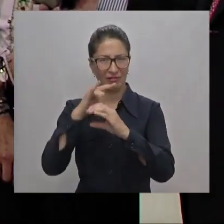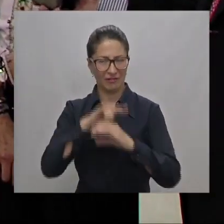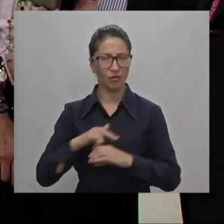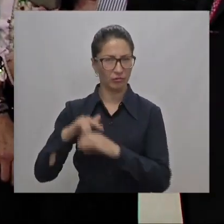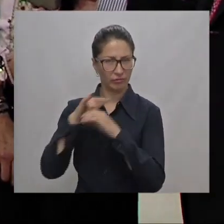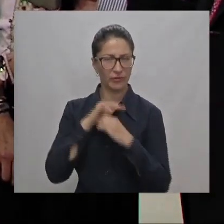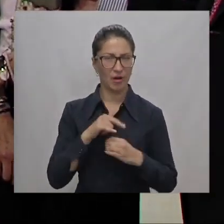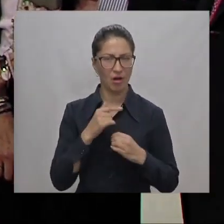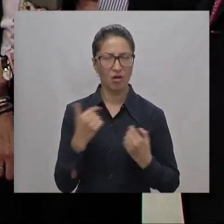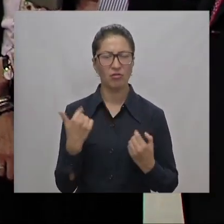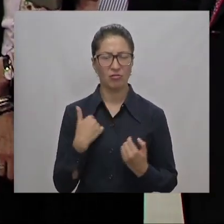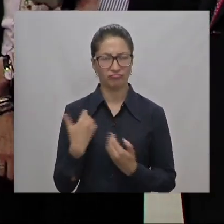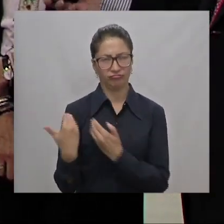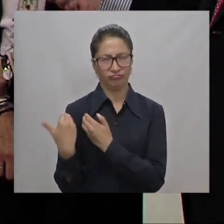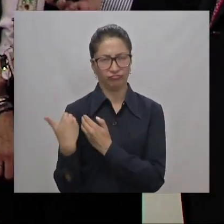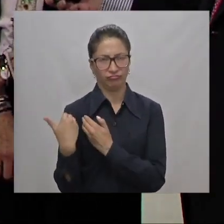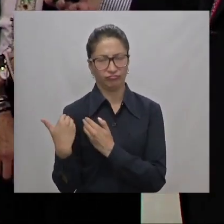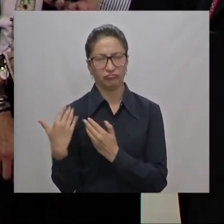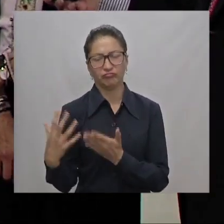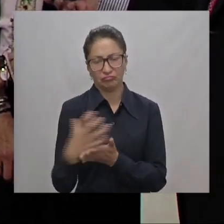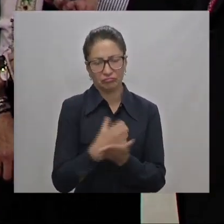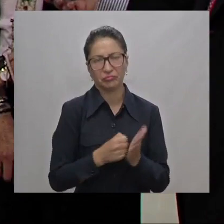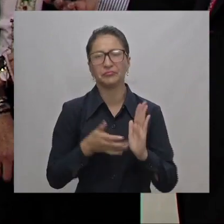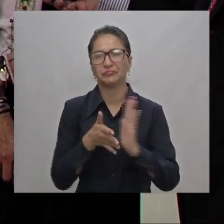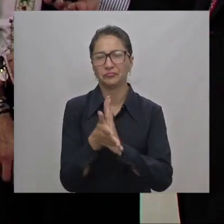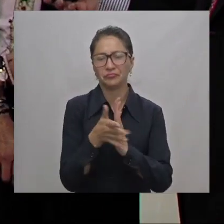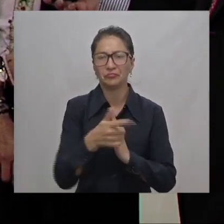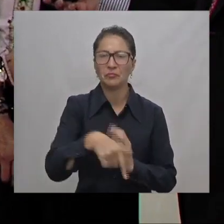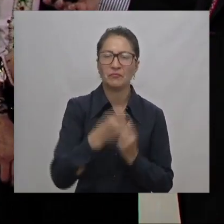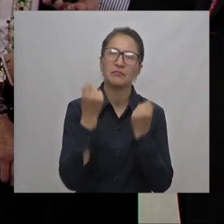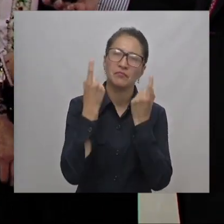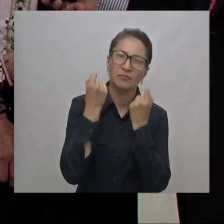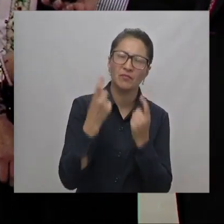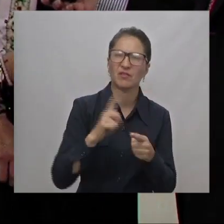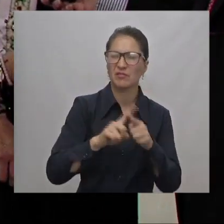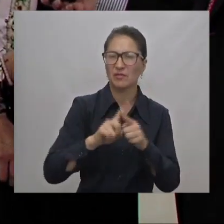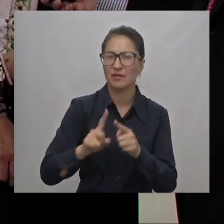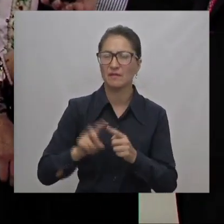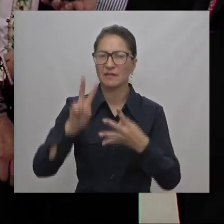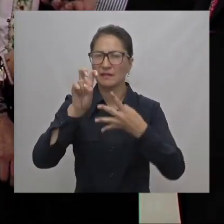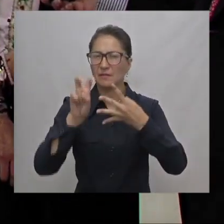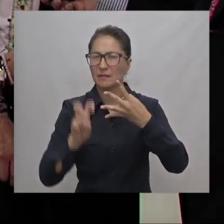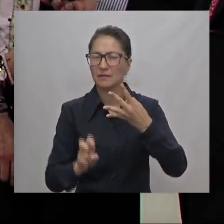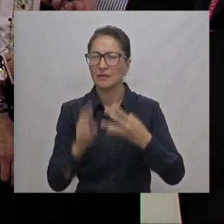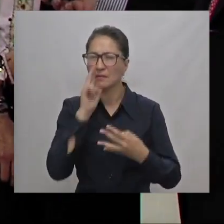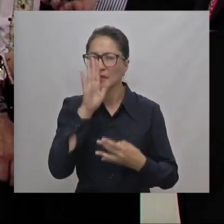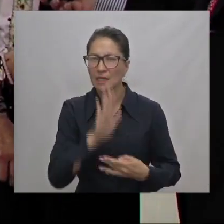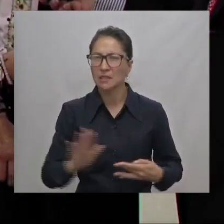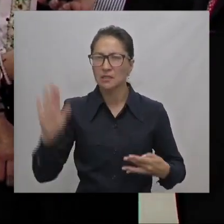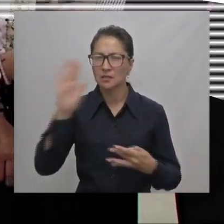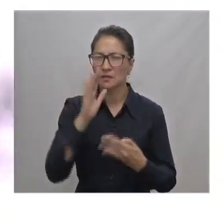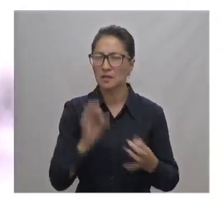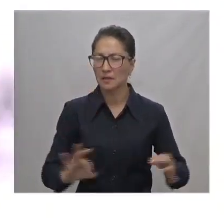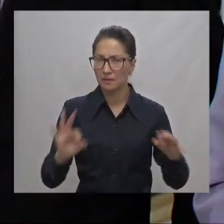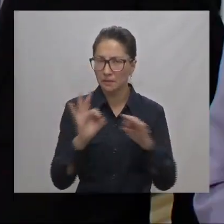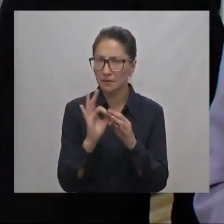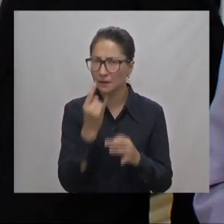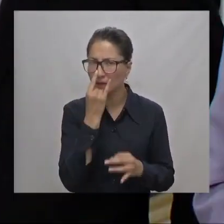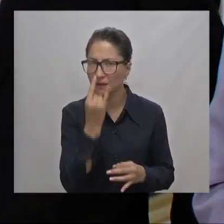la Contraloría General de la República a través de sus funcionarios sobre los distintos temas de interés